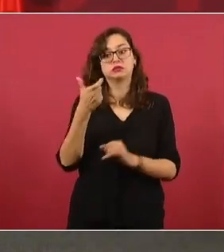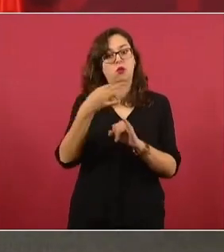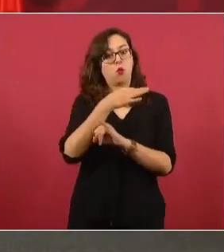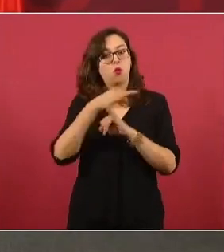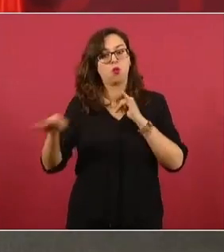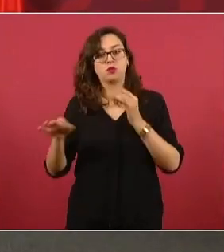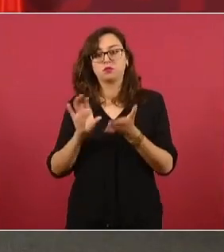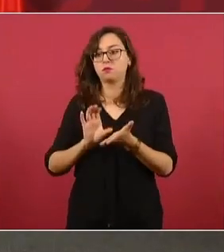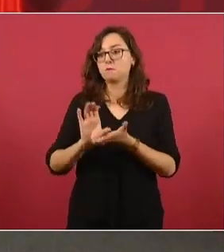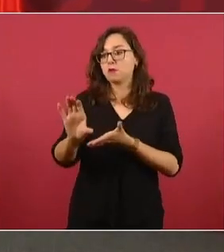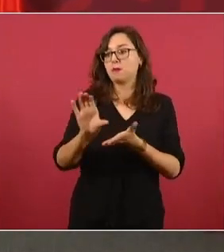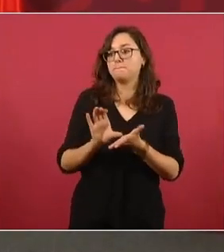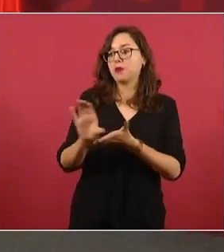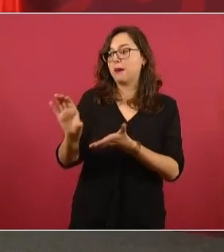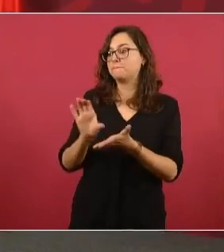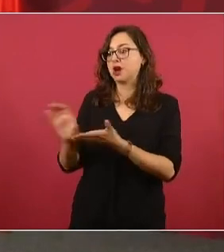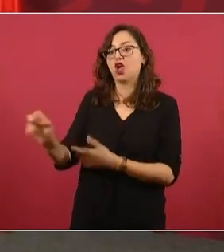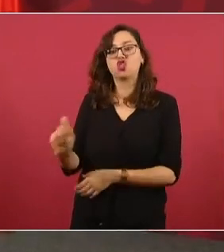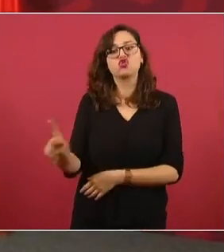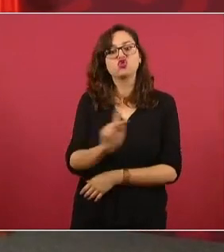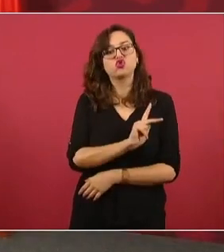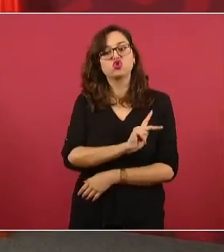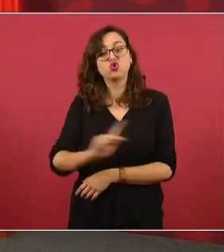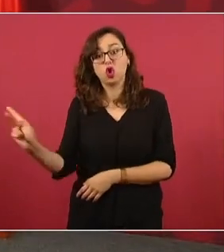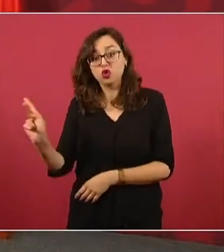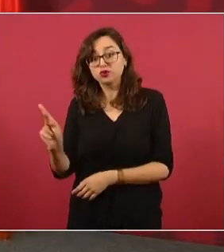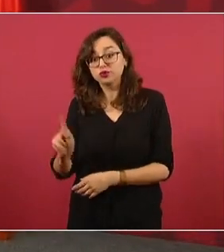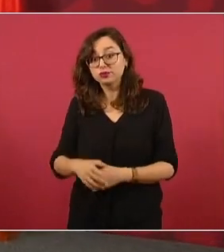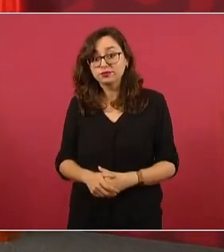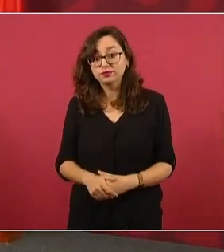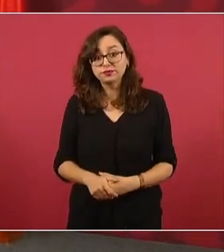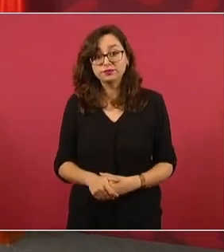todos los trabajadores.